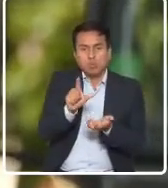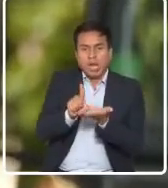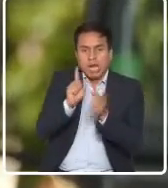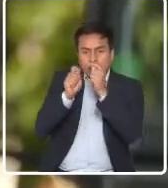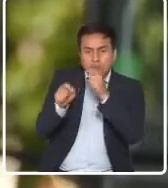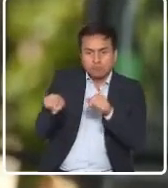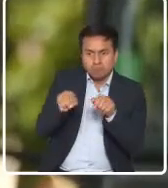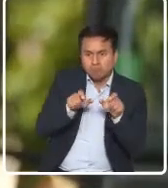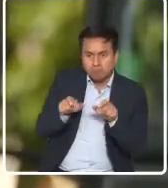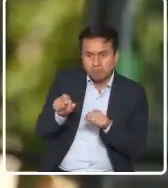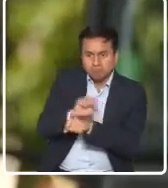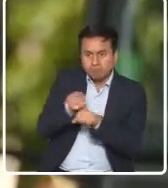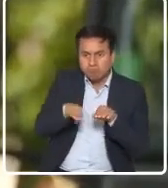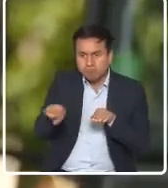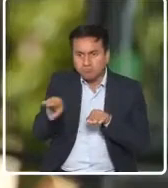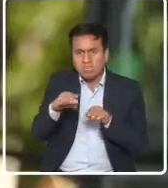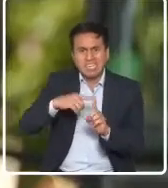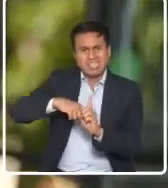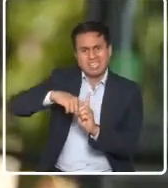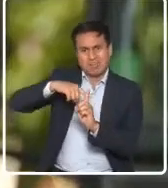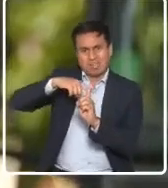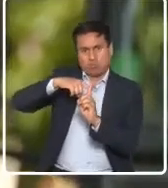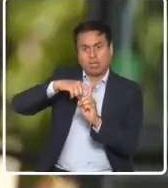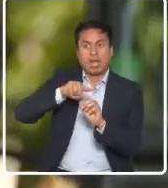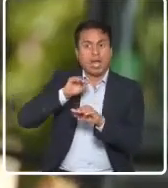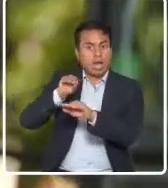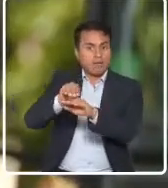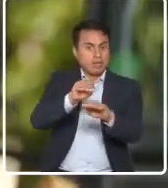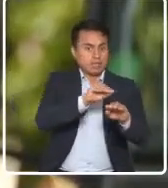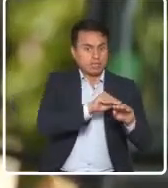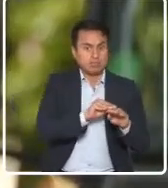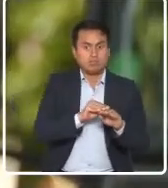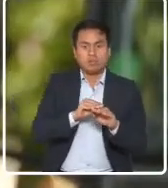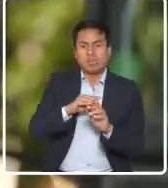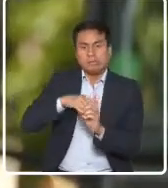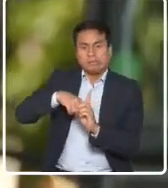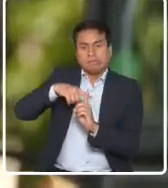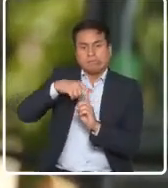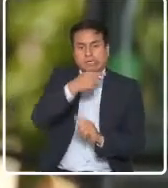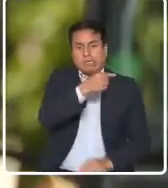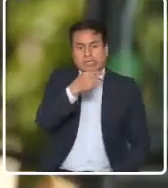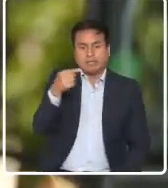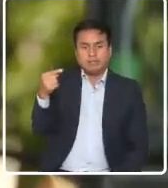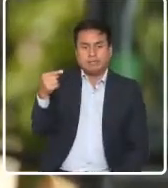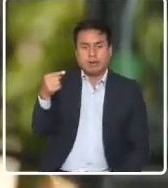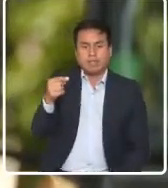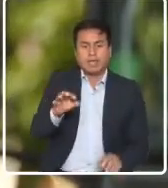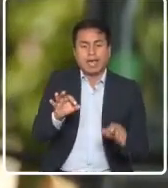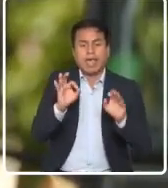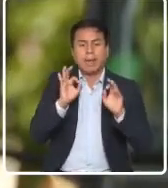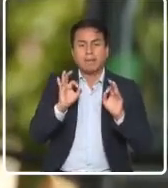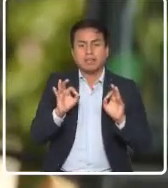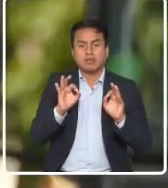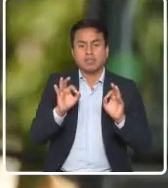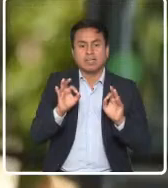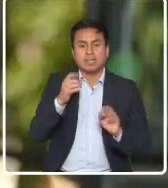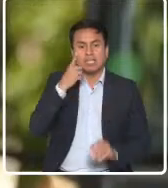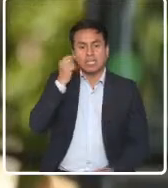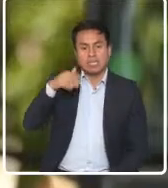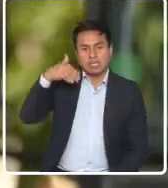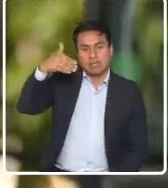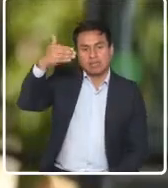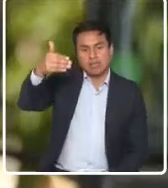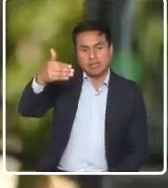riesgo producto de las altas temperaturas que hemos advertido se están dando esta semana y en particular en los días que